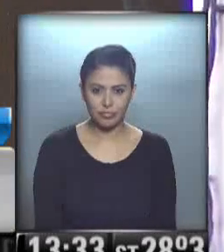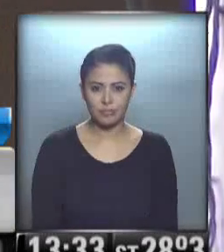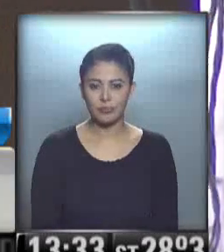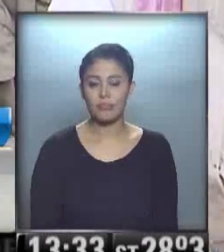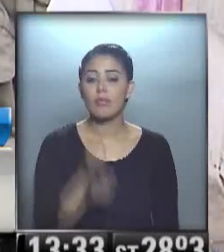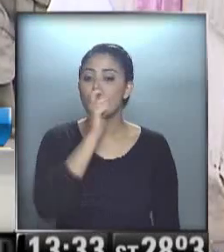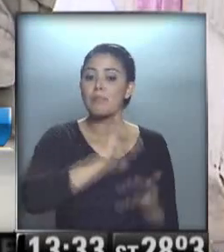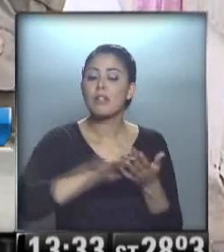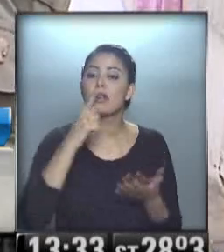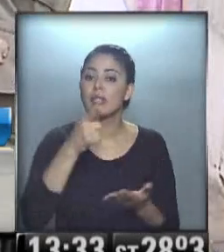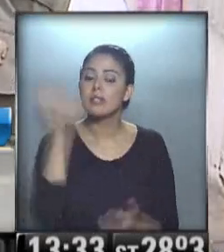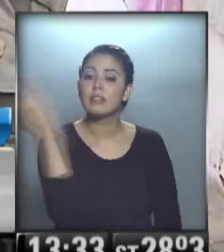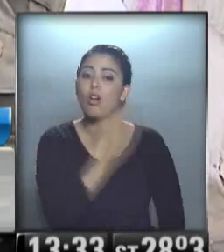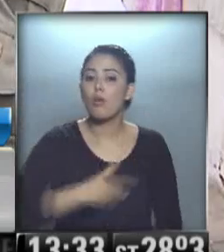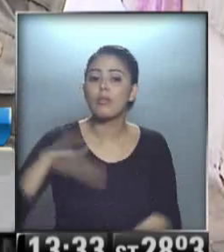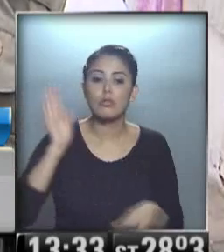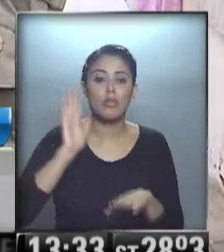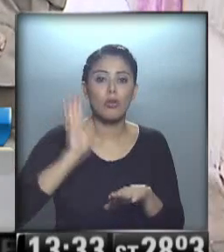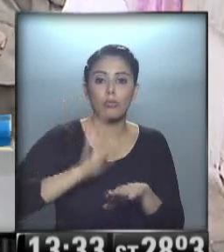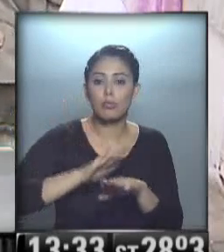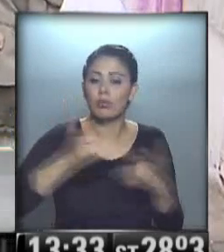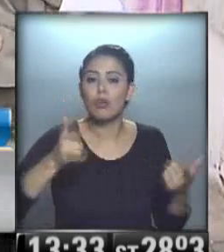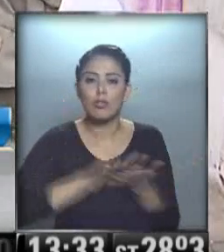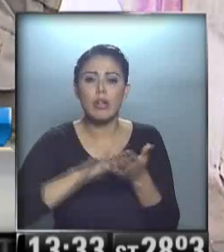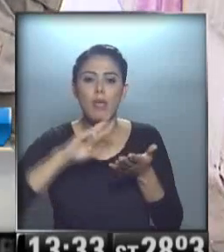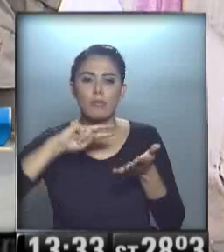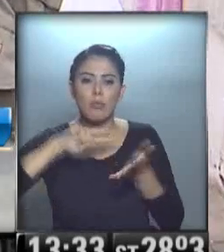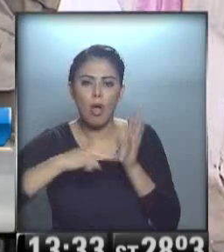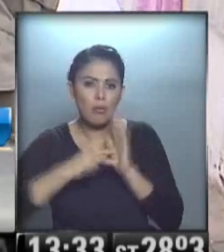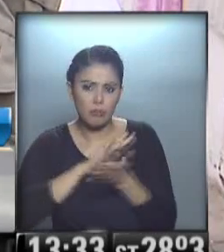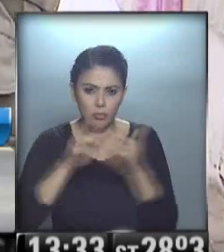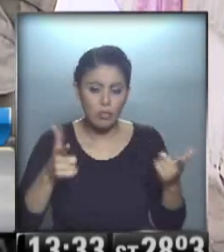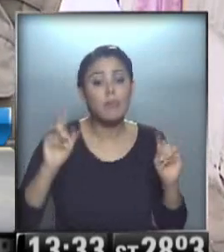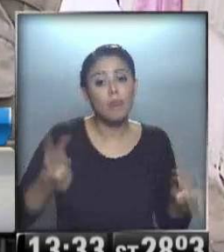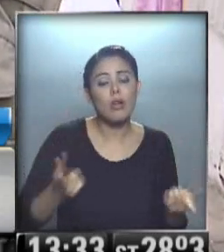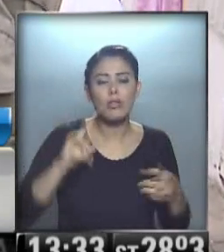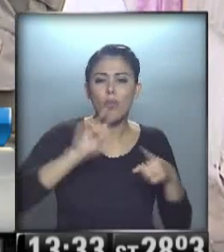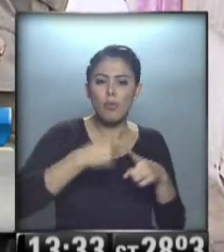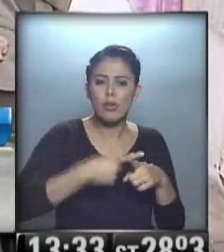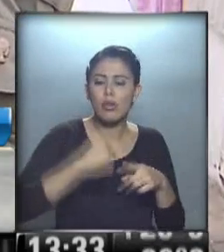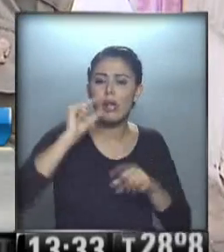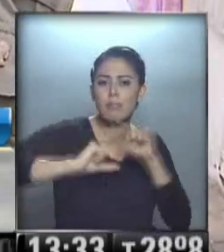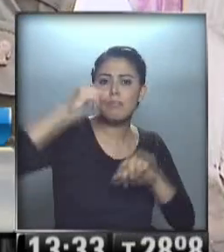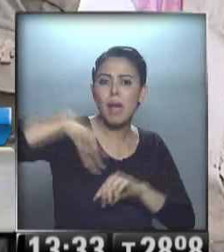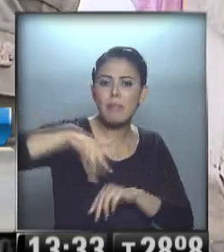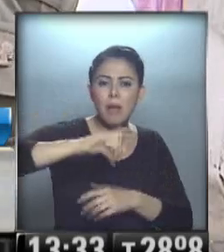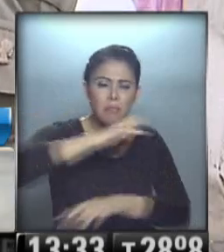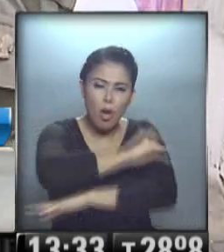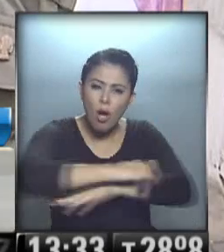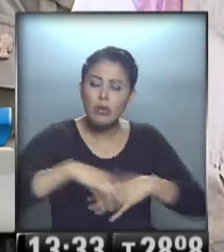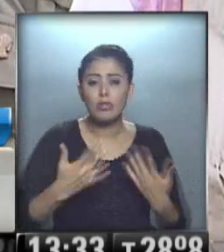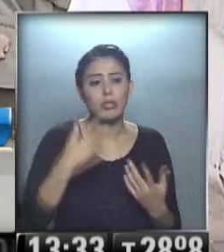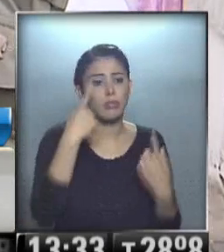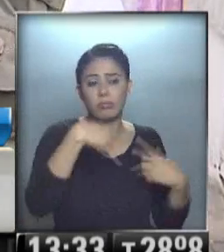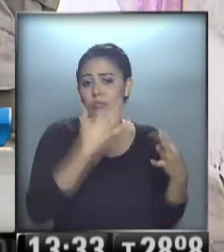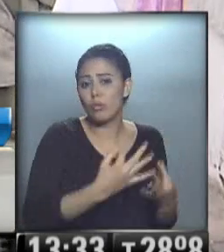La ausencia del Estado frente a los problemas más graves y un modelo político que genera marginación y pobreza son ingredientes propicios